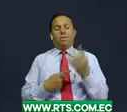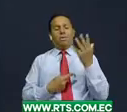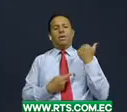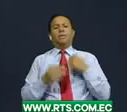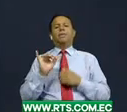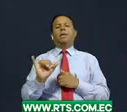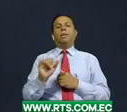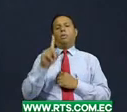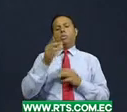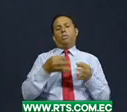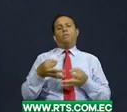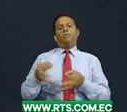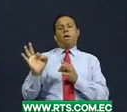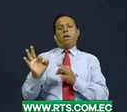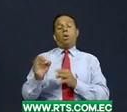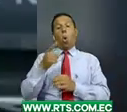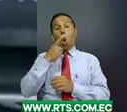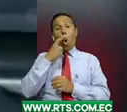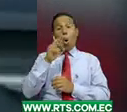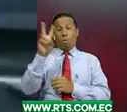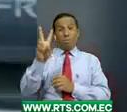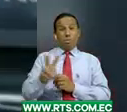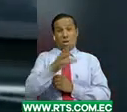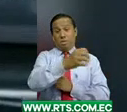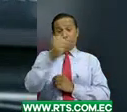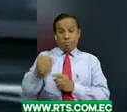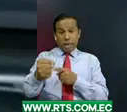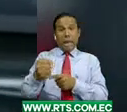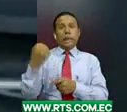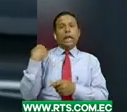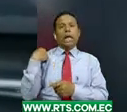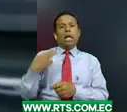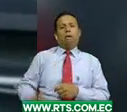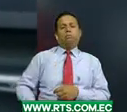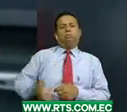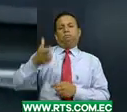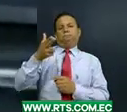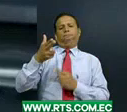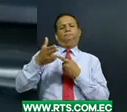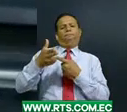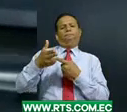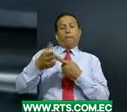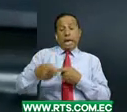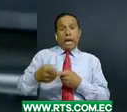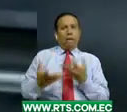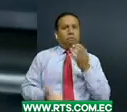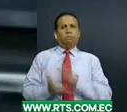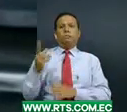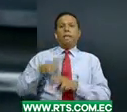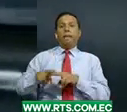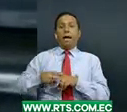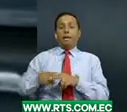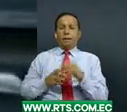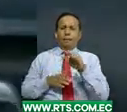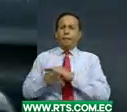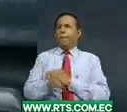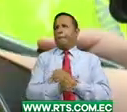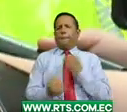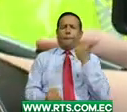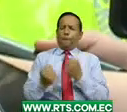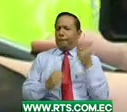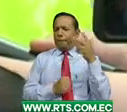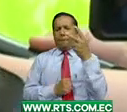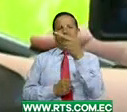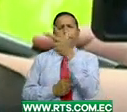Al extranjero le encontraron un revólver. El venezolano intentó escapar a bordo de un taxi y lo alcanzaron a la altura de la avenida 10 de Agosto y Colón.